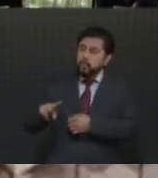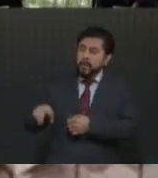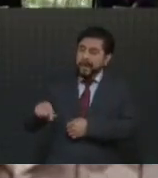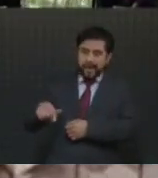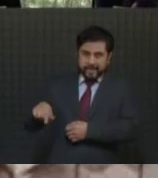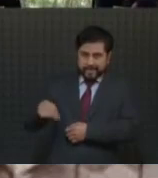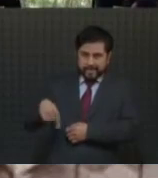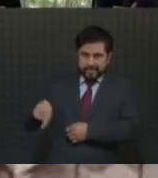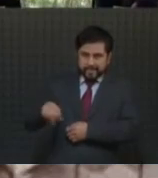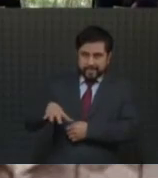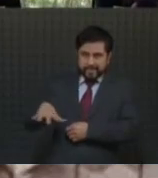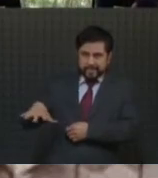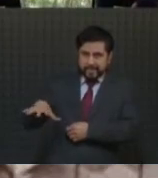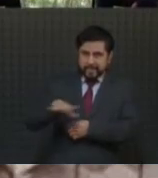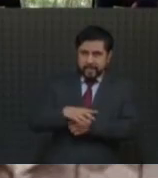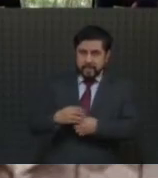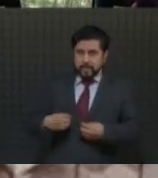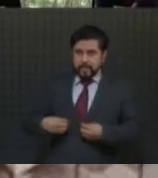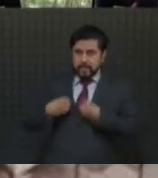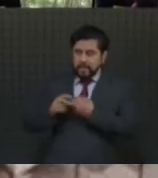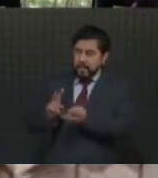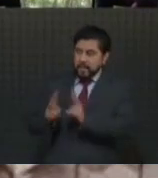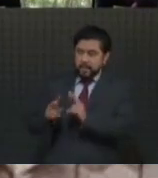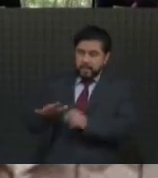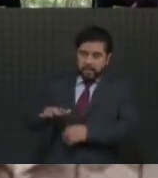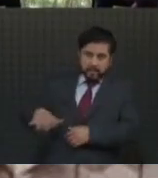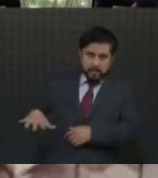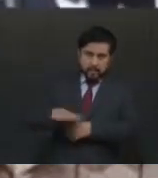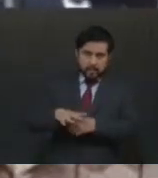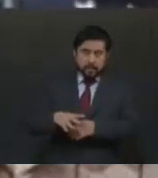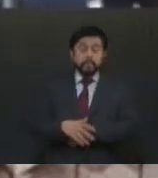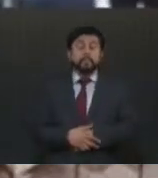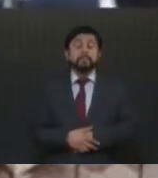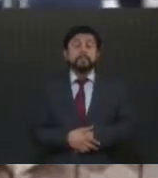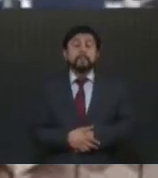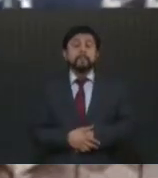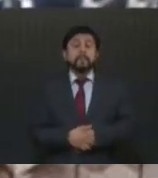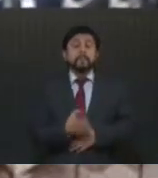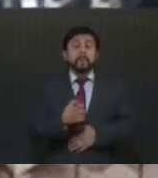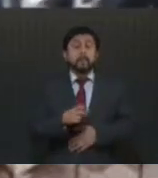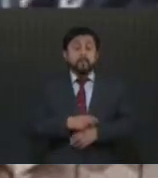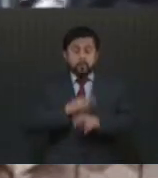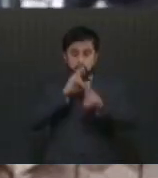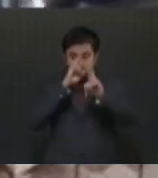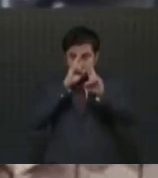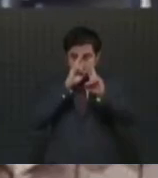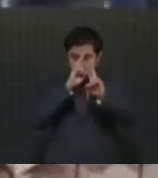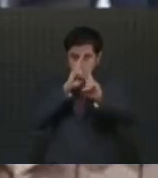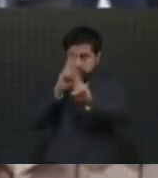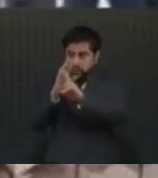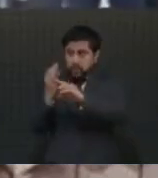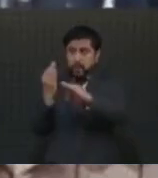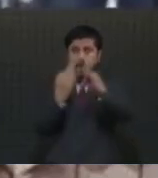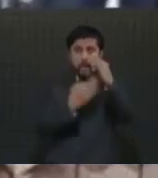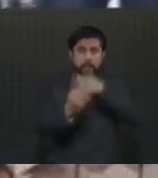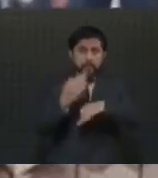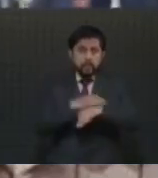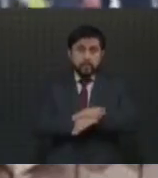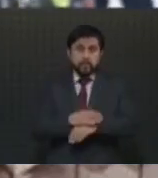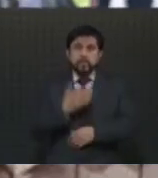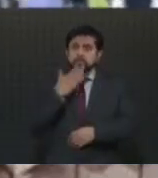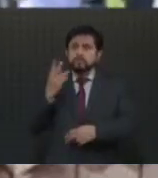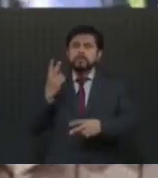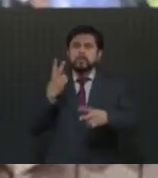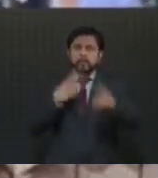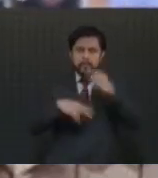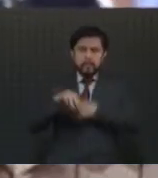Es un honor para mí darles la bienvenida a todas y todos a la alcaldía de